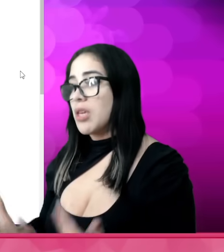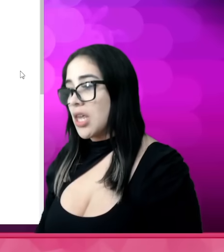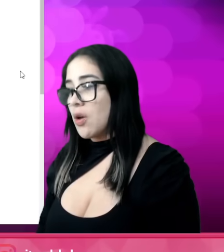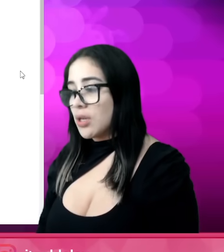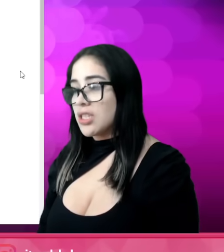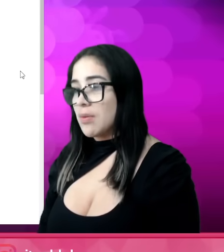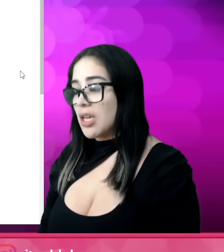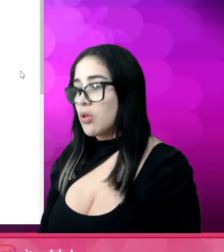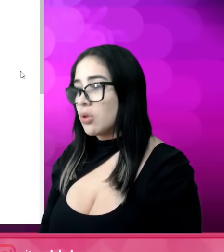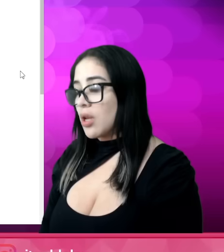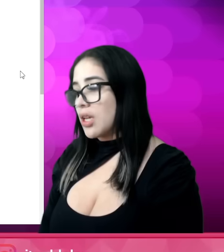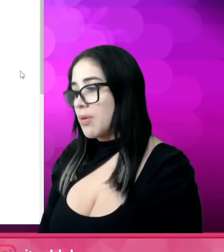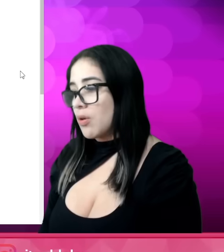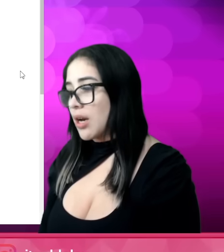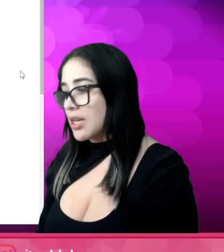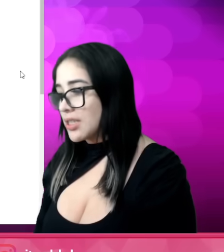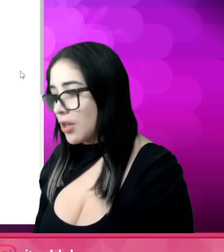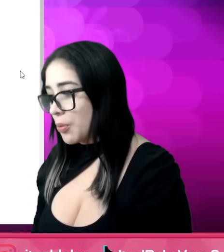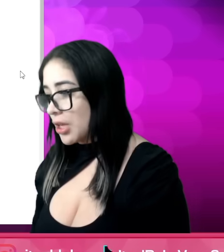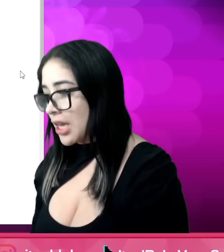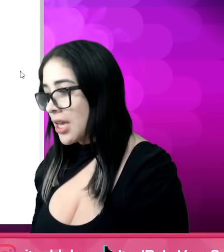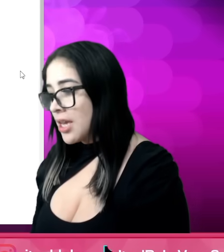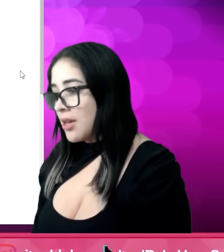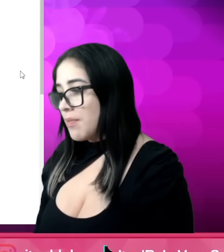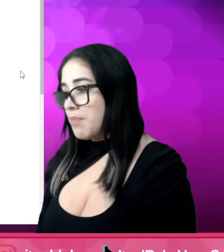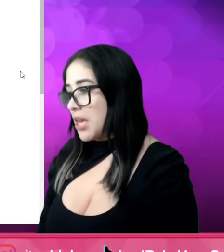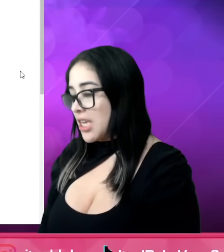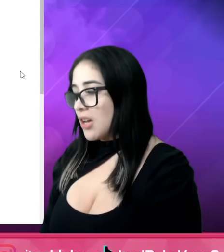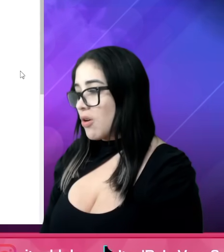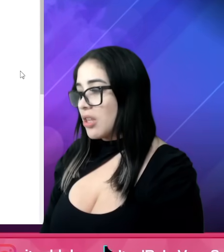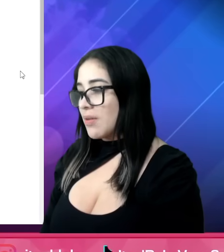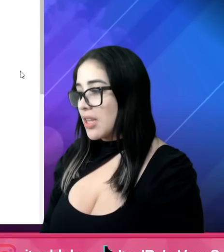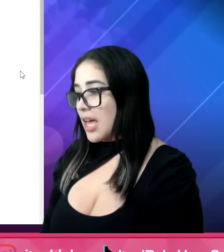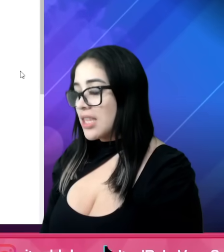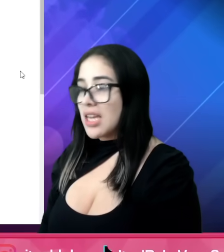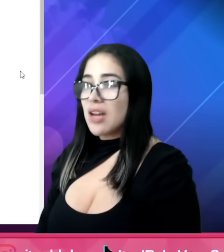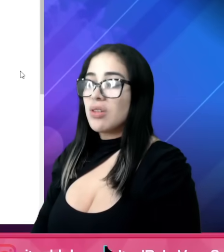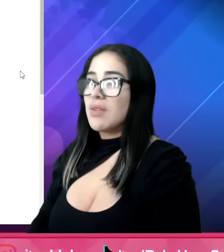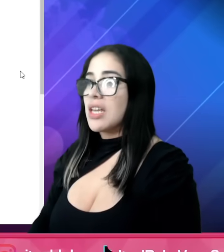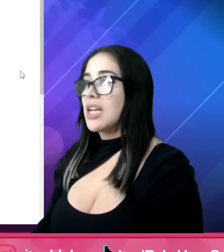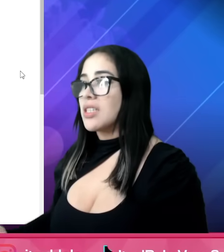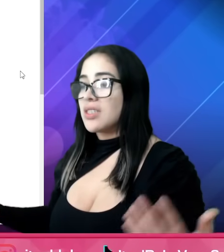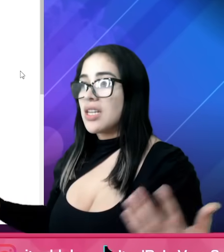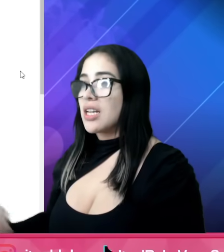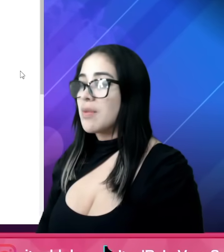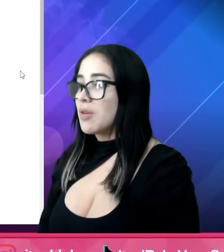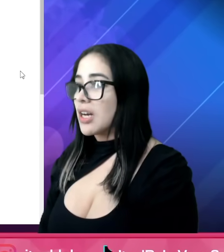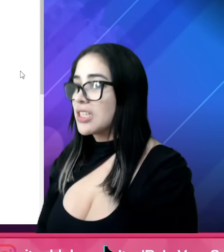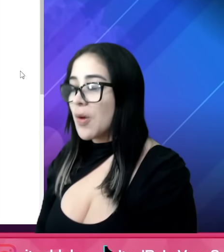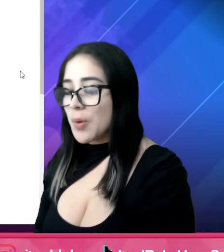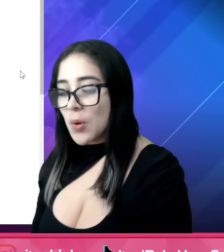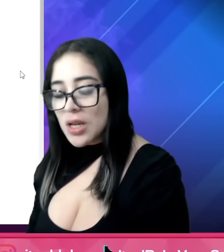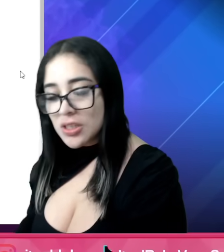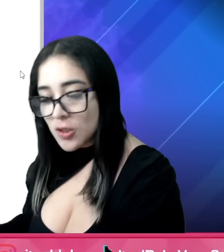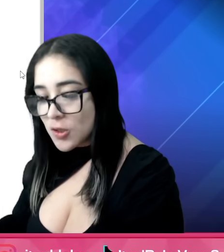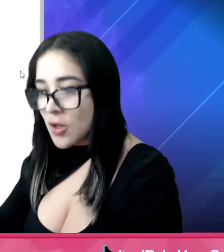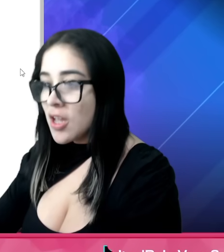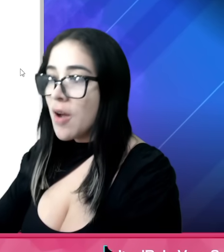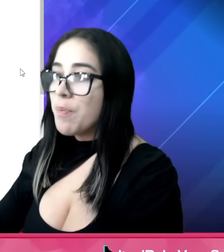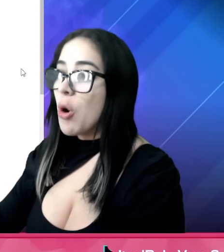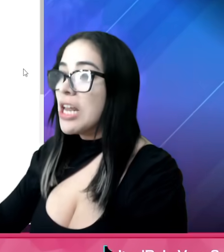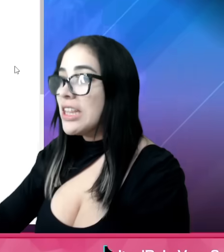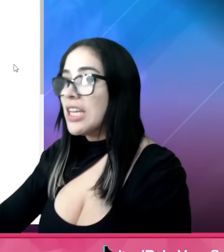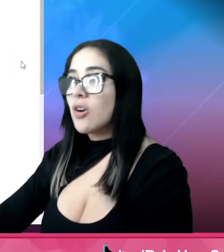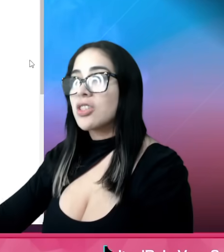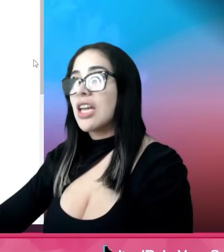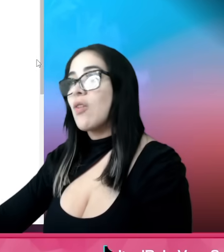publicar un video exhibiendo todo el crimen organizado porque México de verdad ya no debería existir el crimen organizado pero con estos